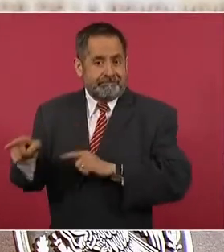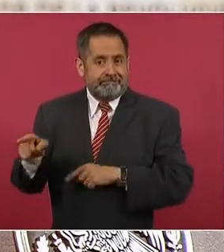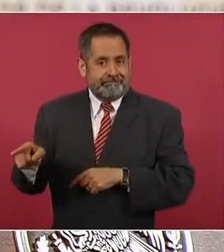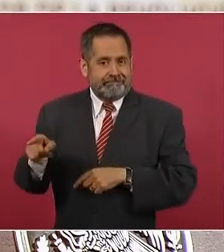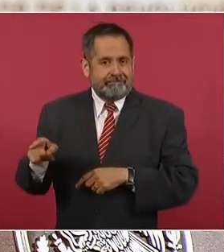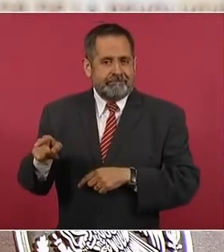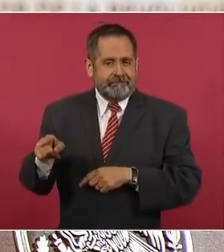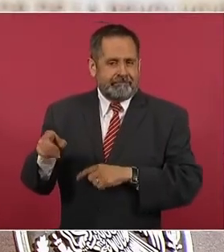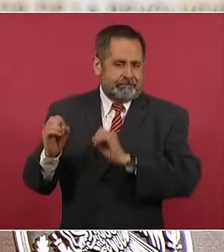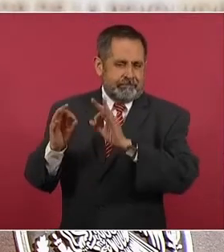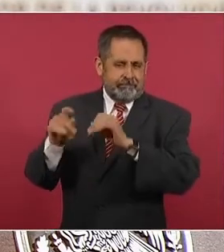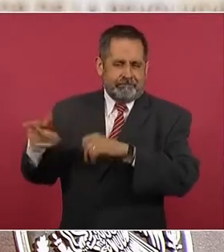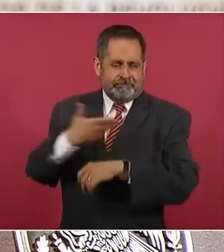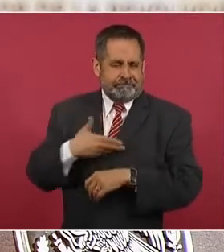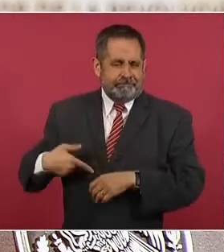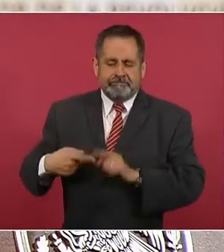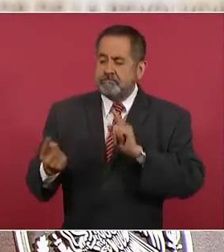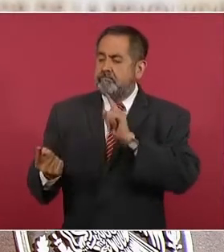al despacho,